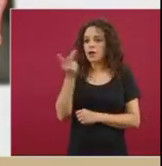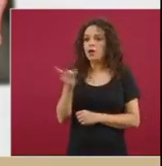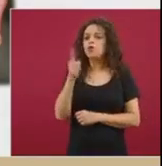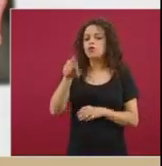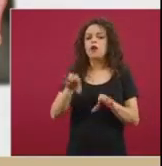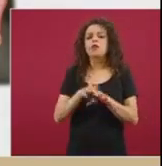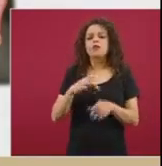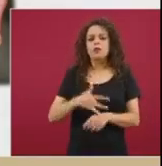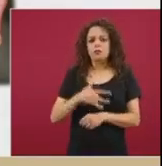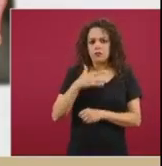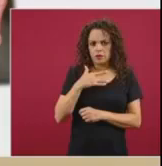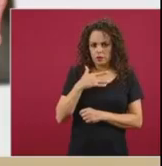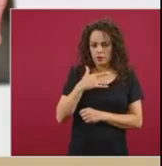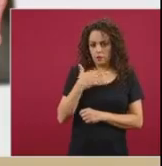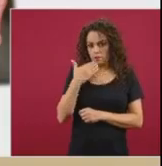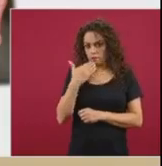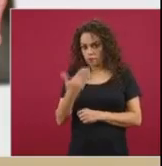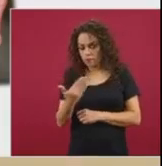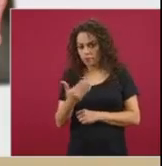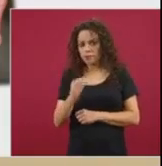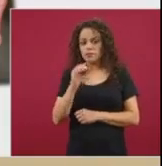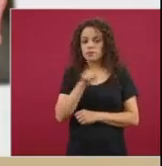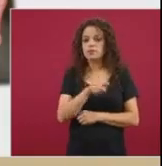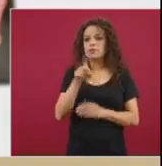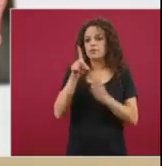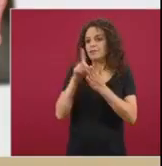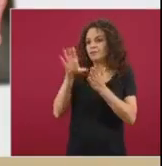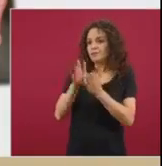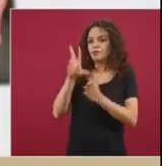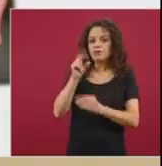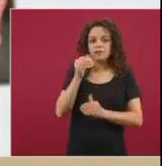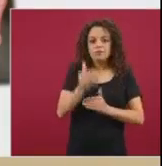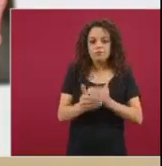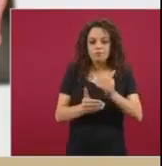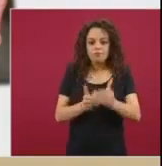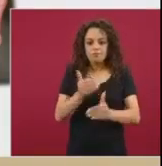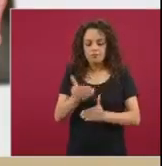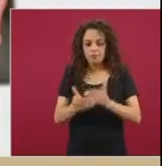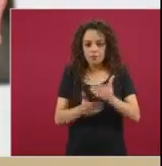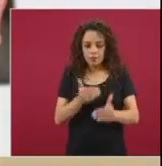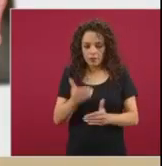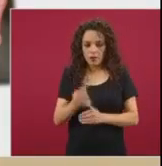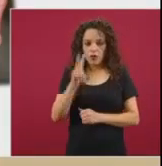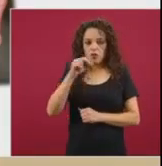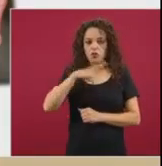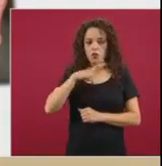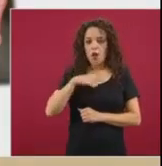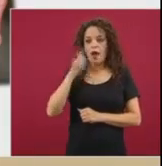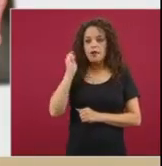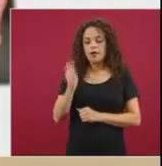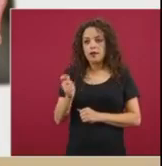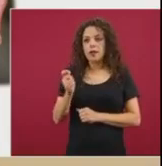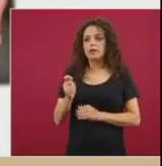verificando su sensibilidad, que no haya avanzado la discapacidad o que no presente discapacidad de manera